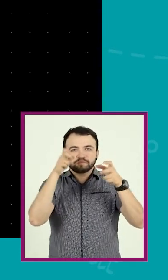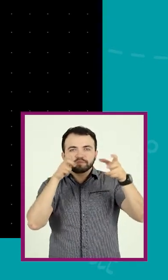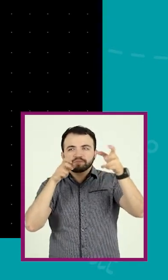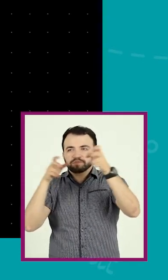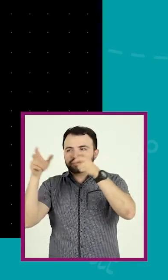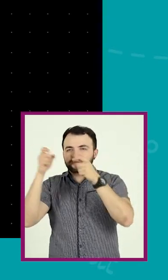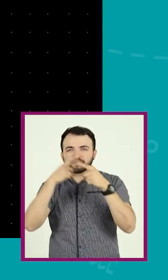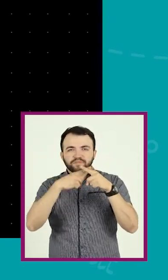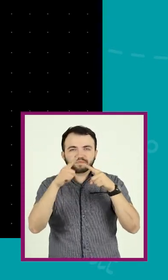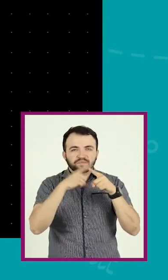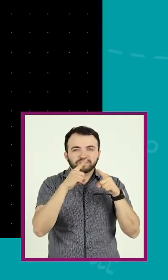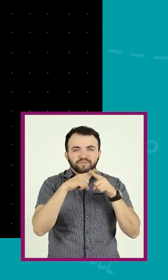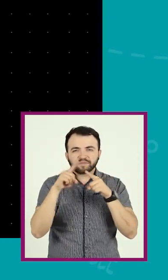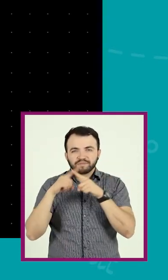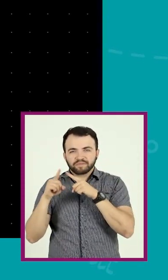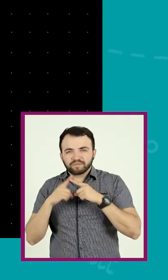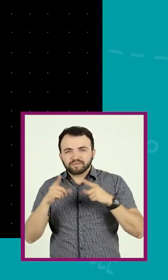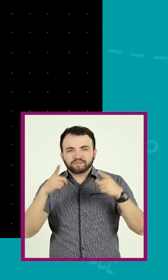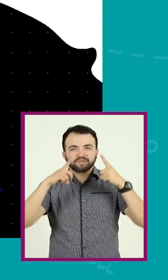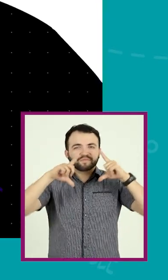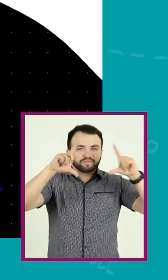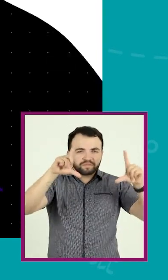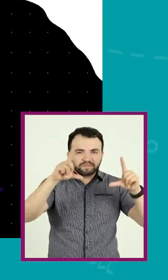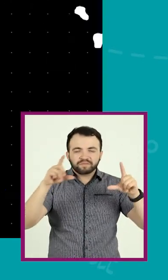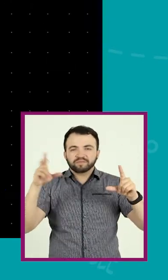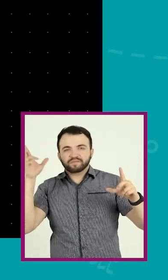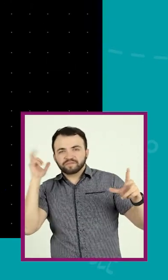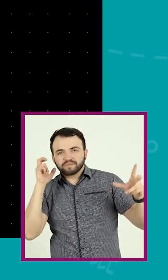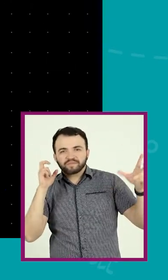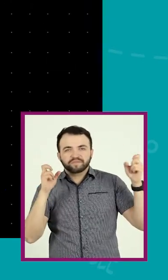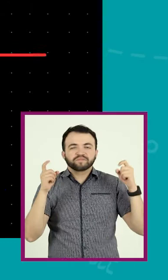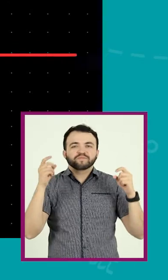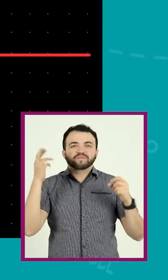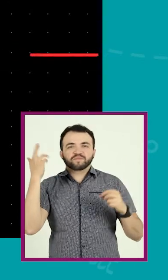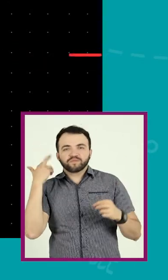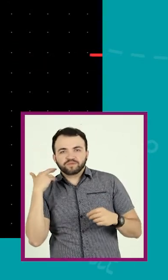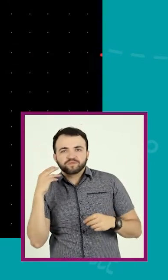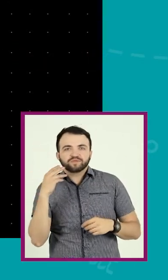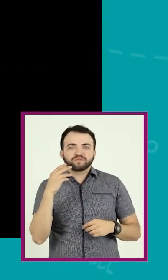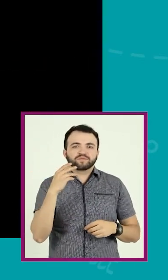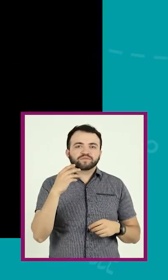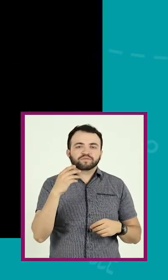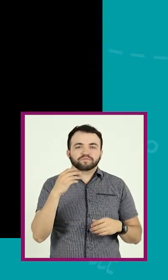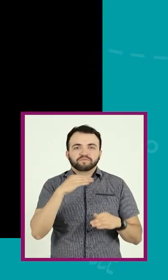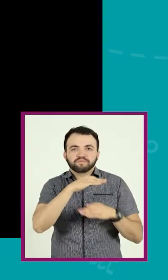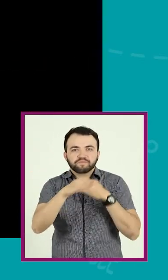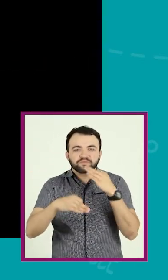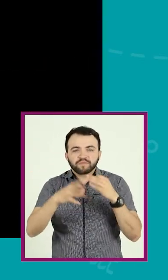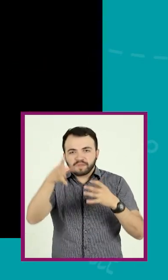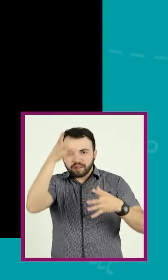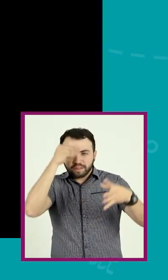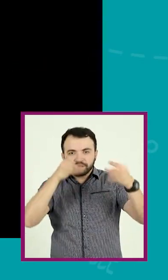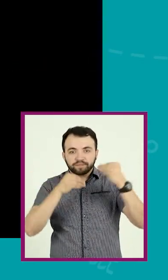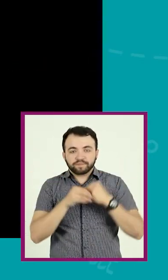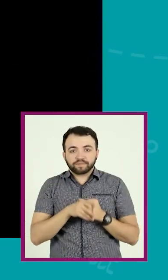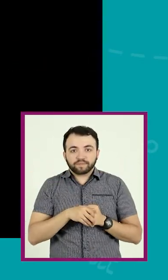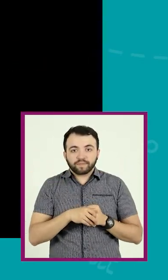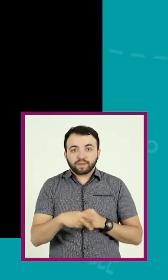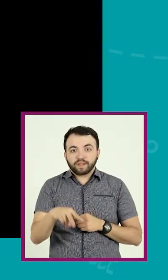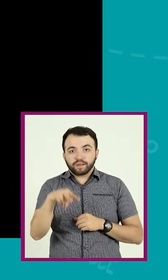esas mediaciones que se suman y entretejen con las modalidades propias de cada comunidad y tradición.